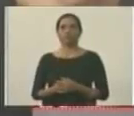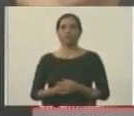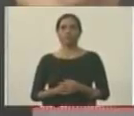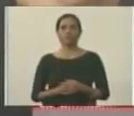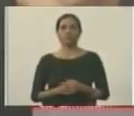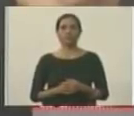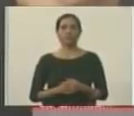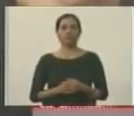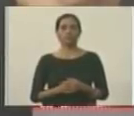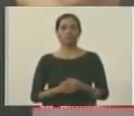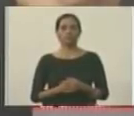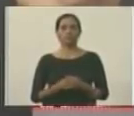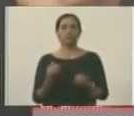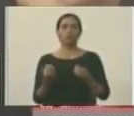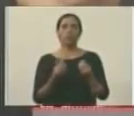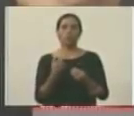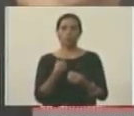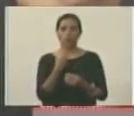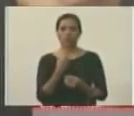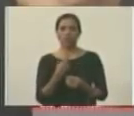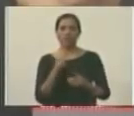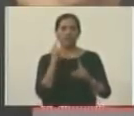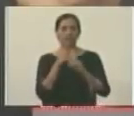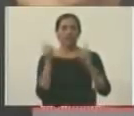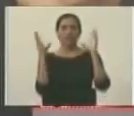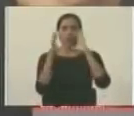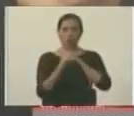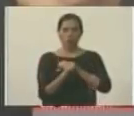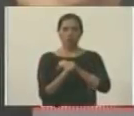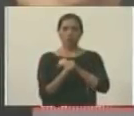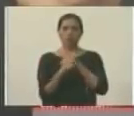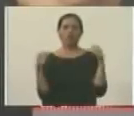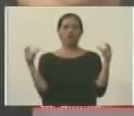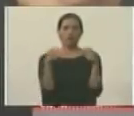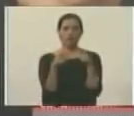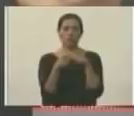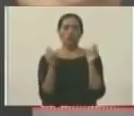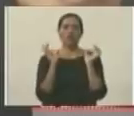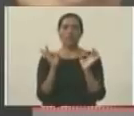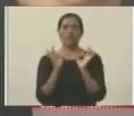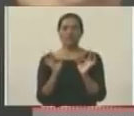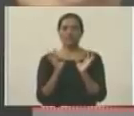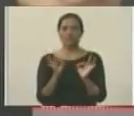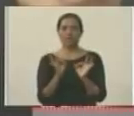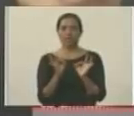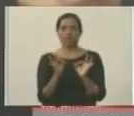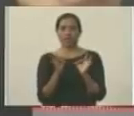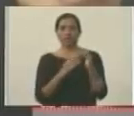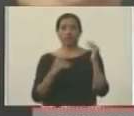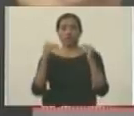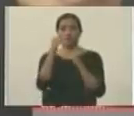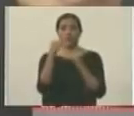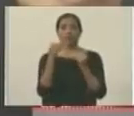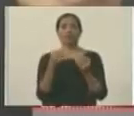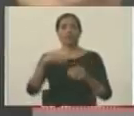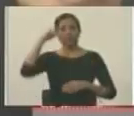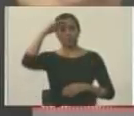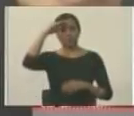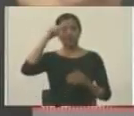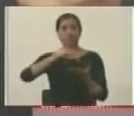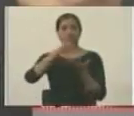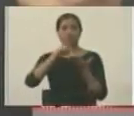como yo lo veía antes de anoche, en una reunión especial con el Estado Mayor Superior de la Fuerza Armada Nacional